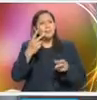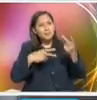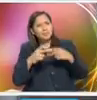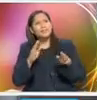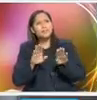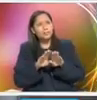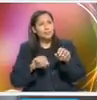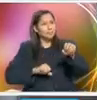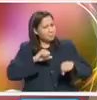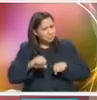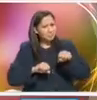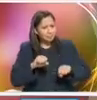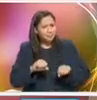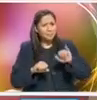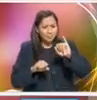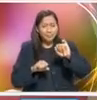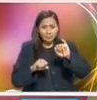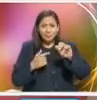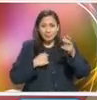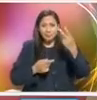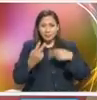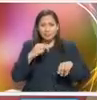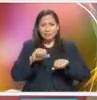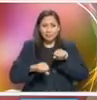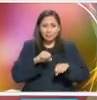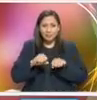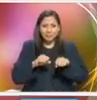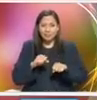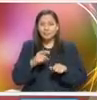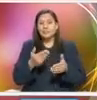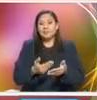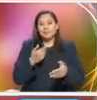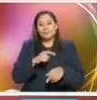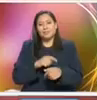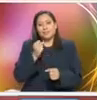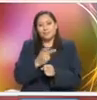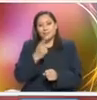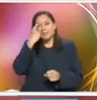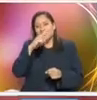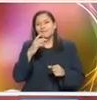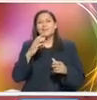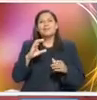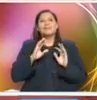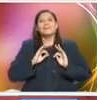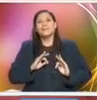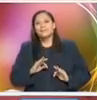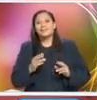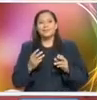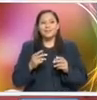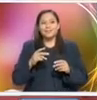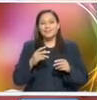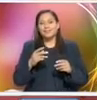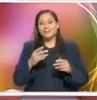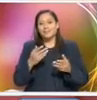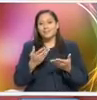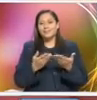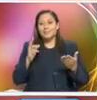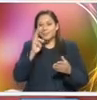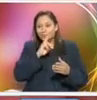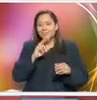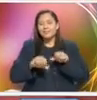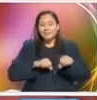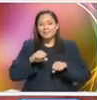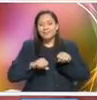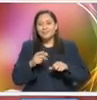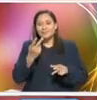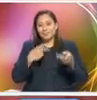bici? Vine en bicicleta y de hecho sí, tuve que venir un ratito antes para llegar un poco más relajado y menos, más controlada la respiración